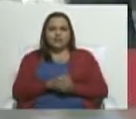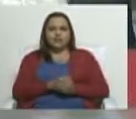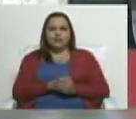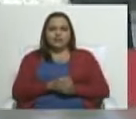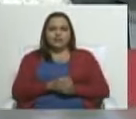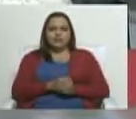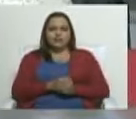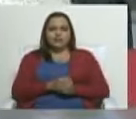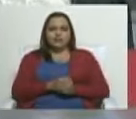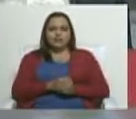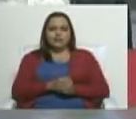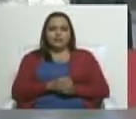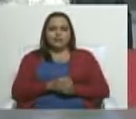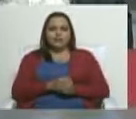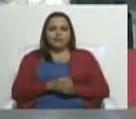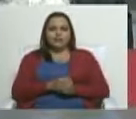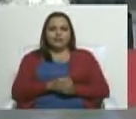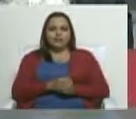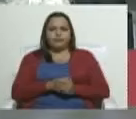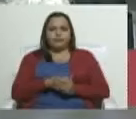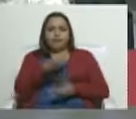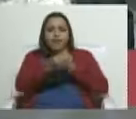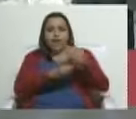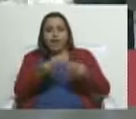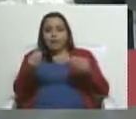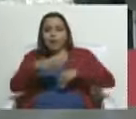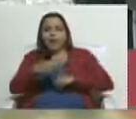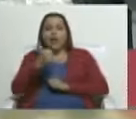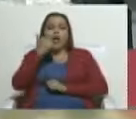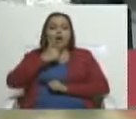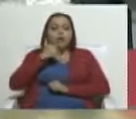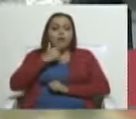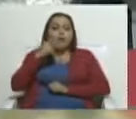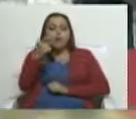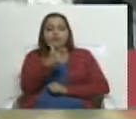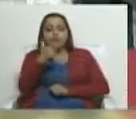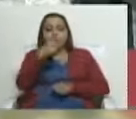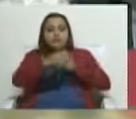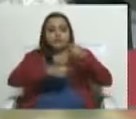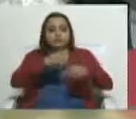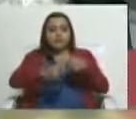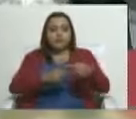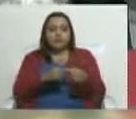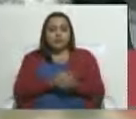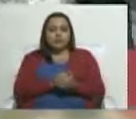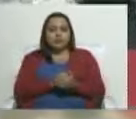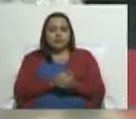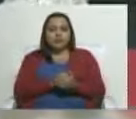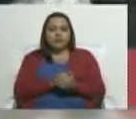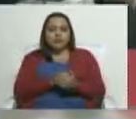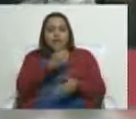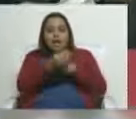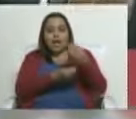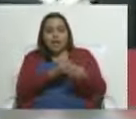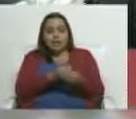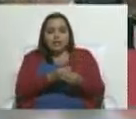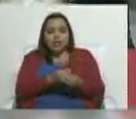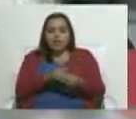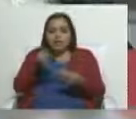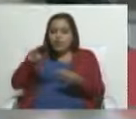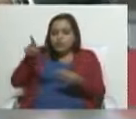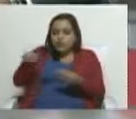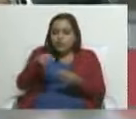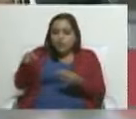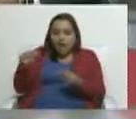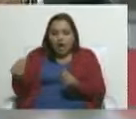posfascismo se extralimita en el ejercicio de la violencia, busca la afectación, aplica aquello de que estás conmigo o